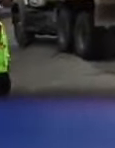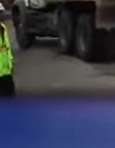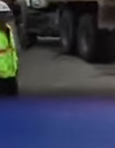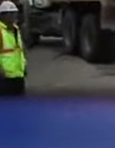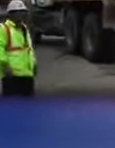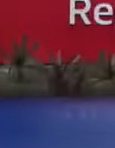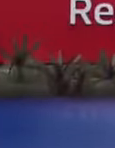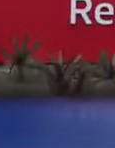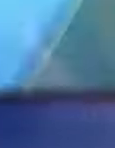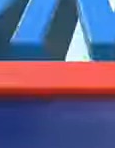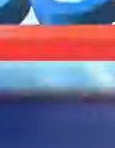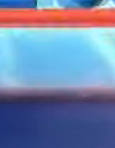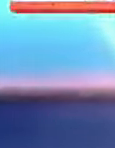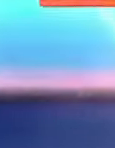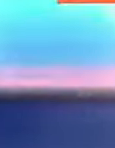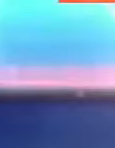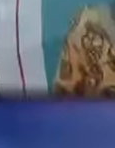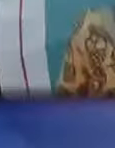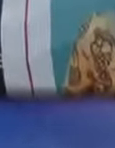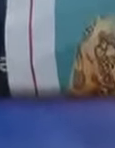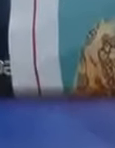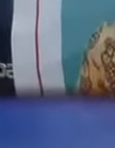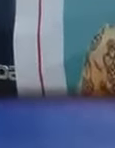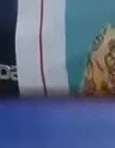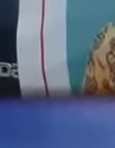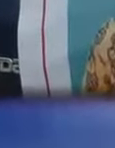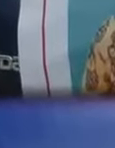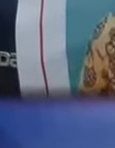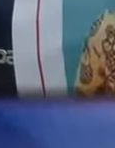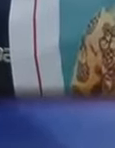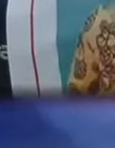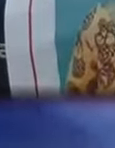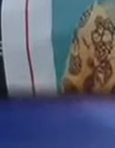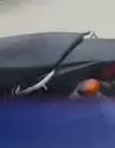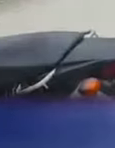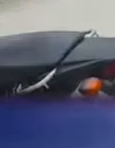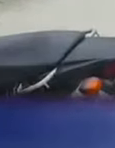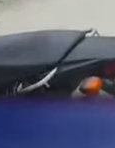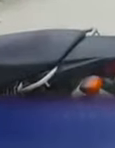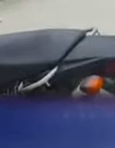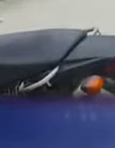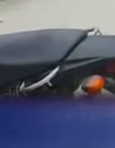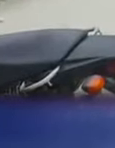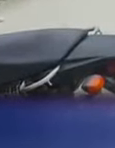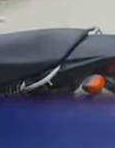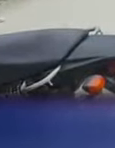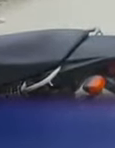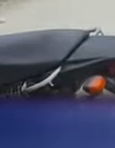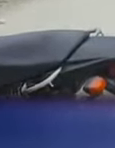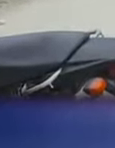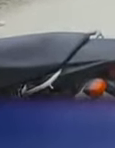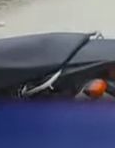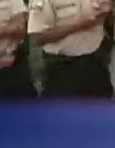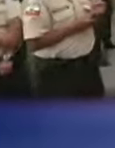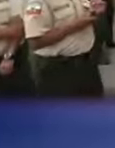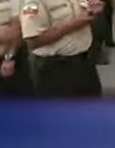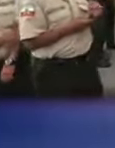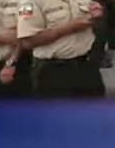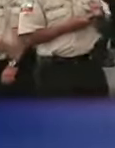de Odebrecht. Menor de 9 años desaparecida en Loja, fue hallada sin vida en una